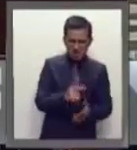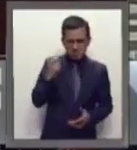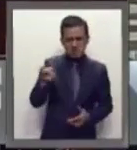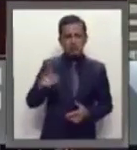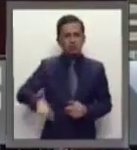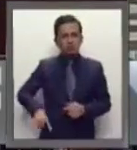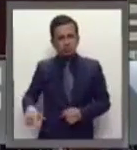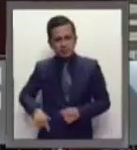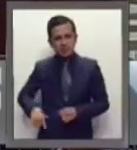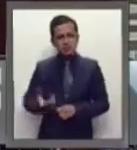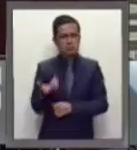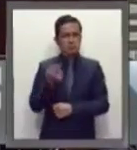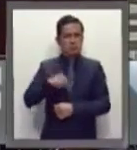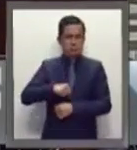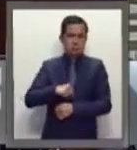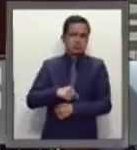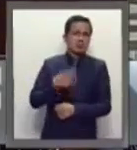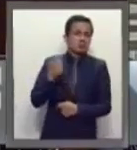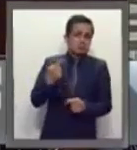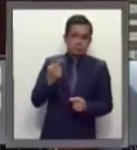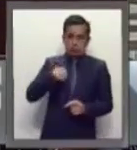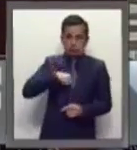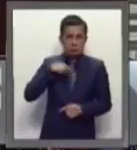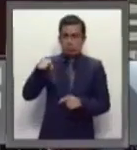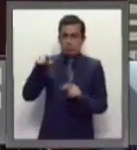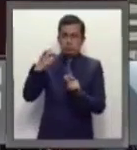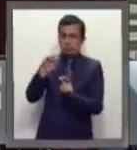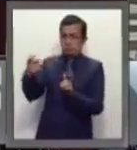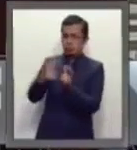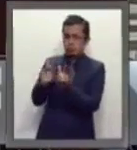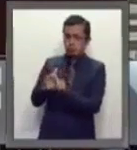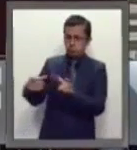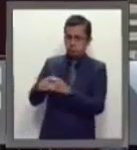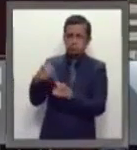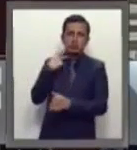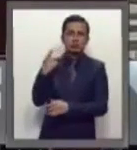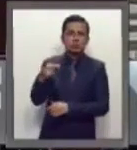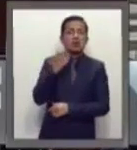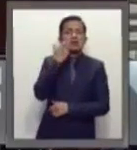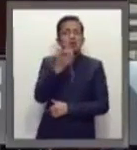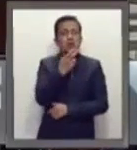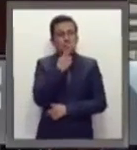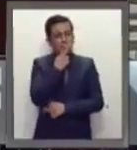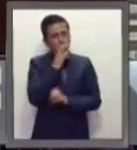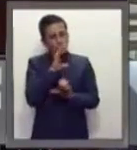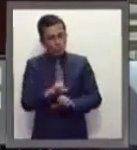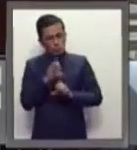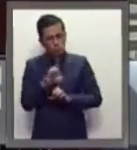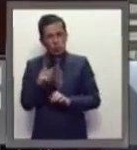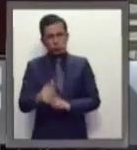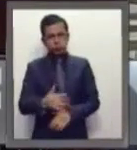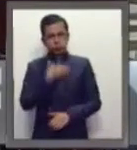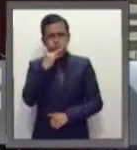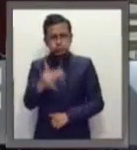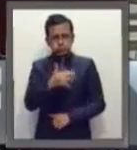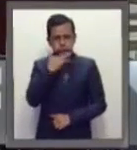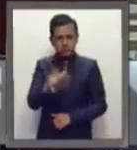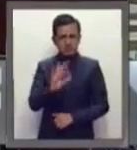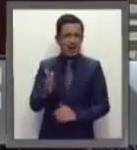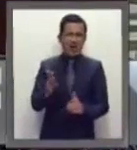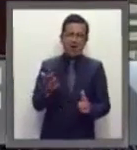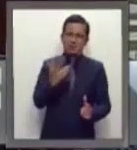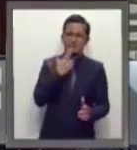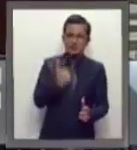por parte de esta casta de partidos conservadores de un sistema corrupto y caduco